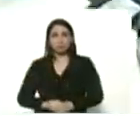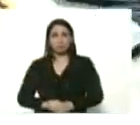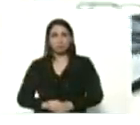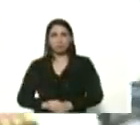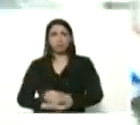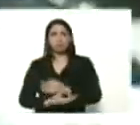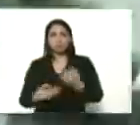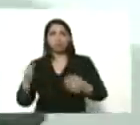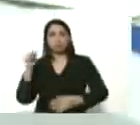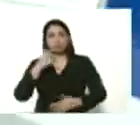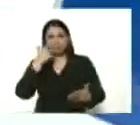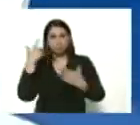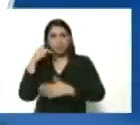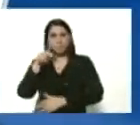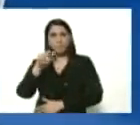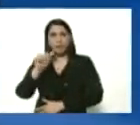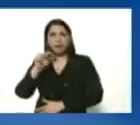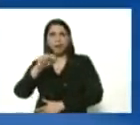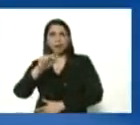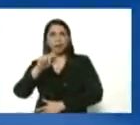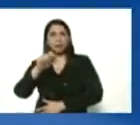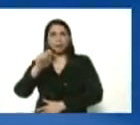Correcto, aquí está el pasaporte de alias Pantera,